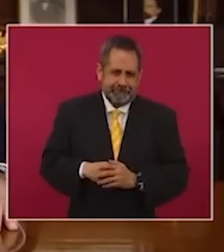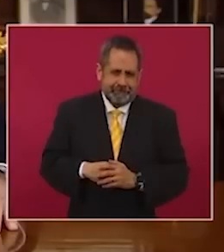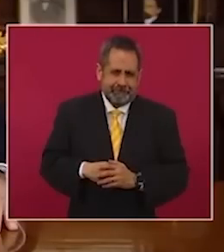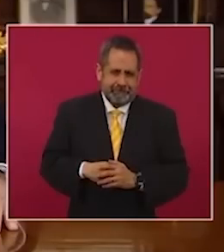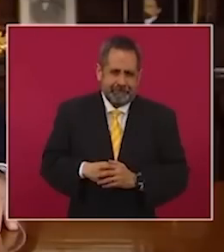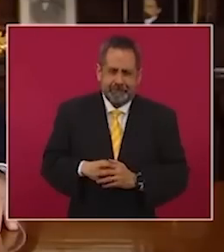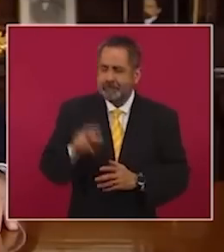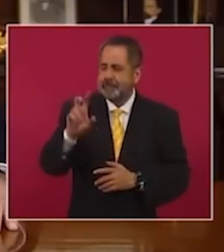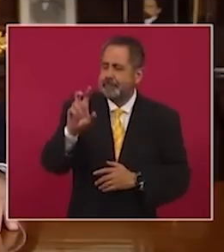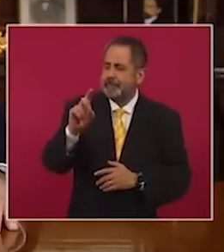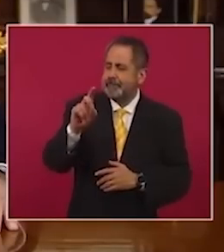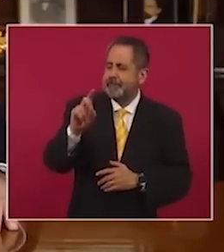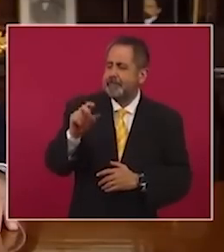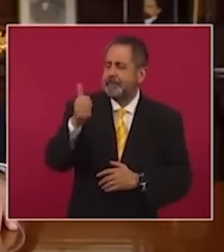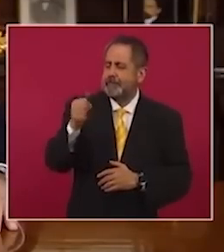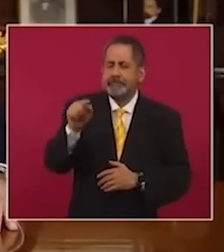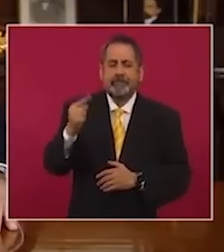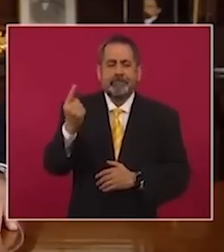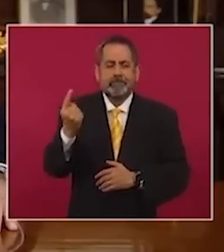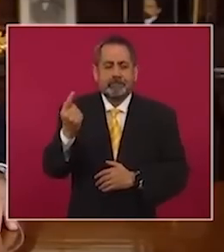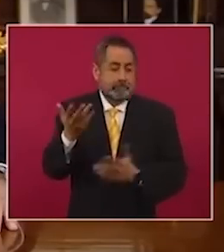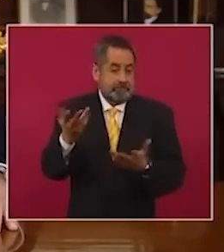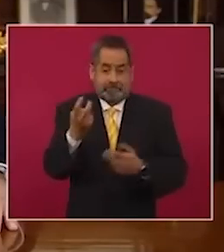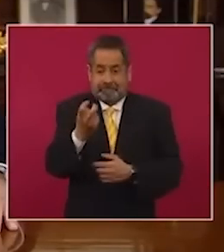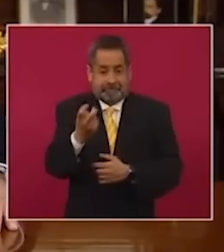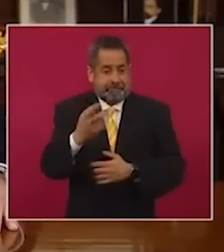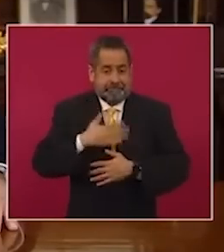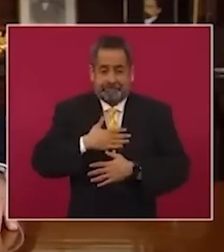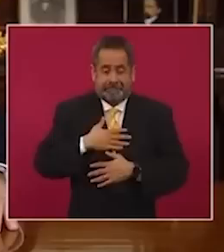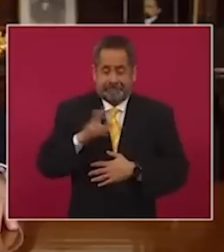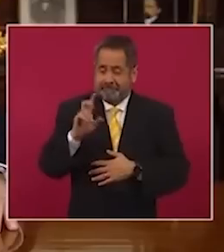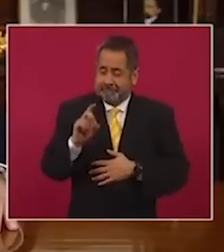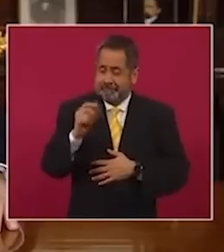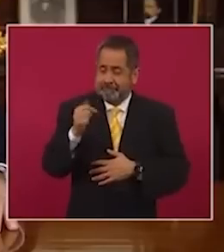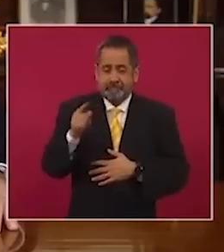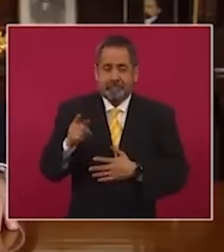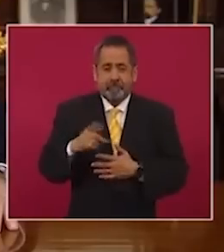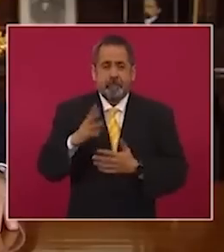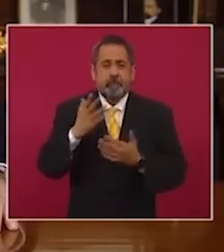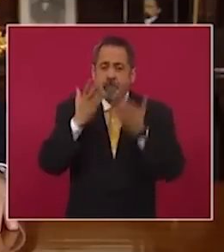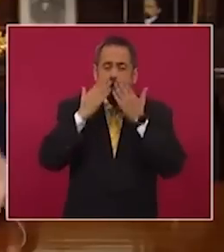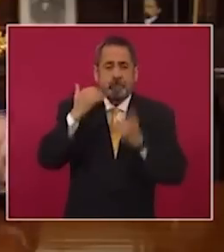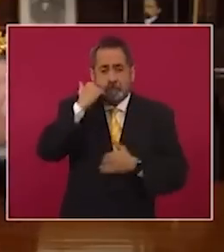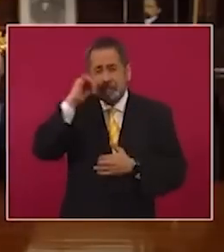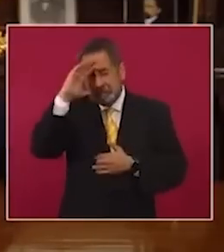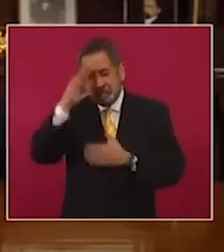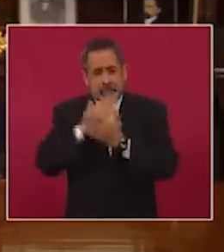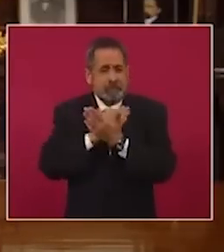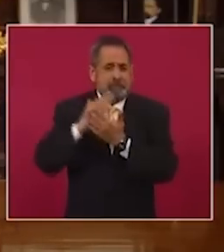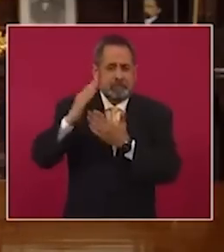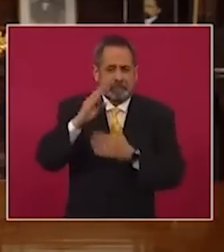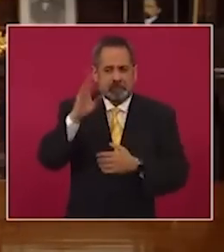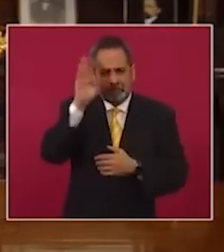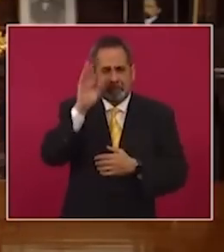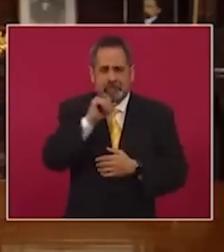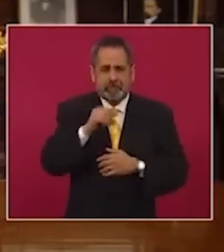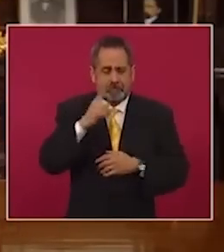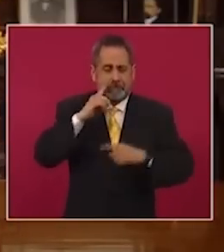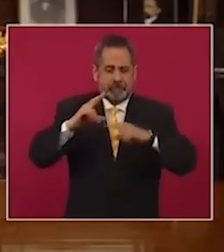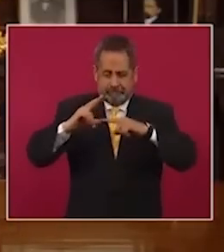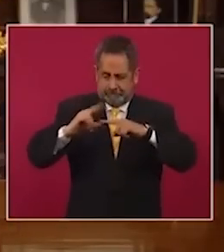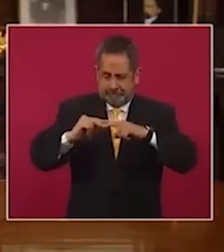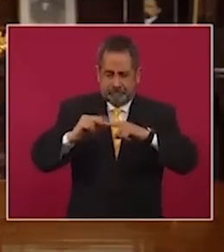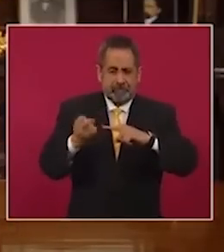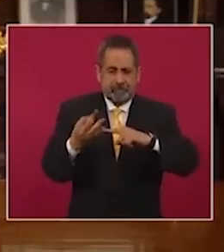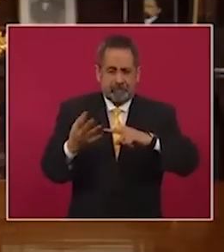36.1, así está. No he tenido calentura. Oxigenación.